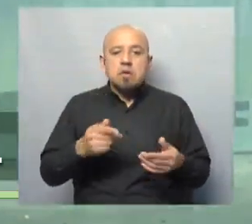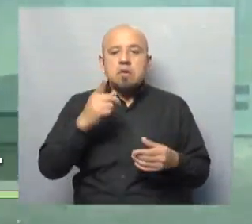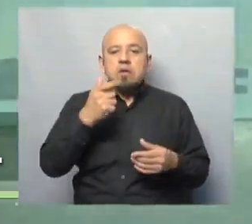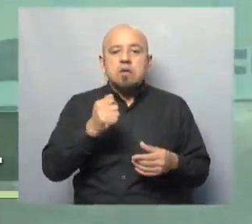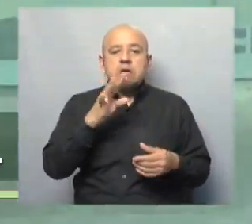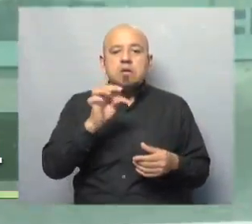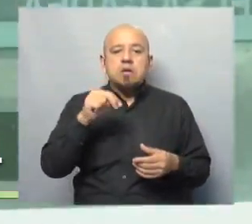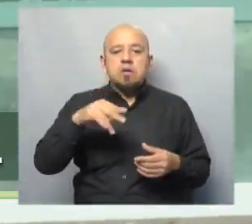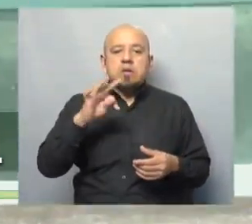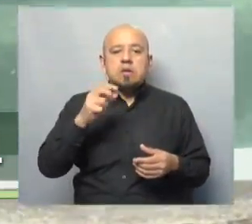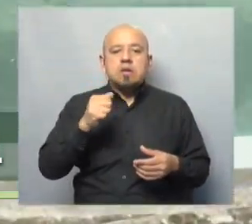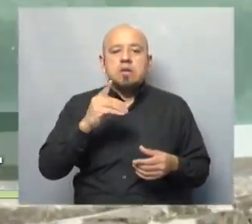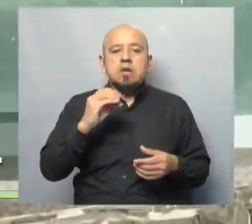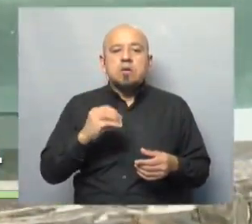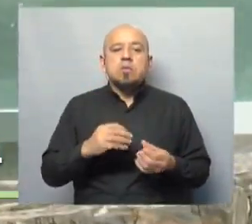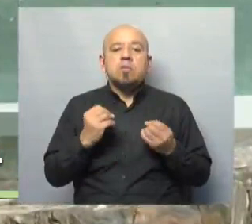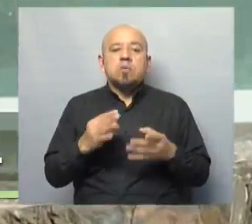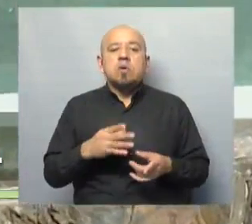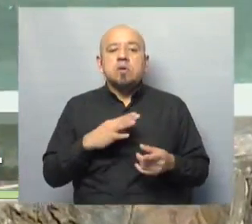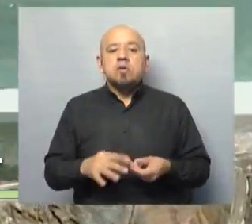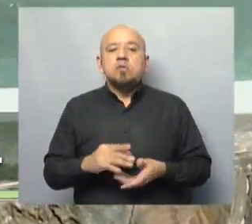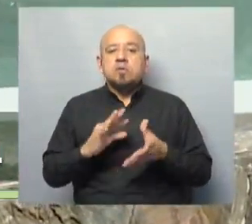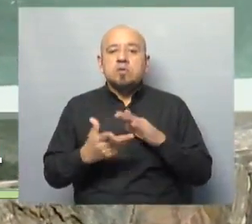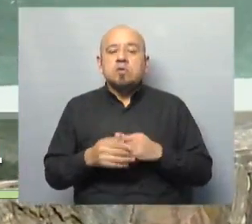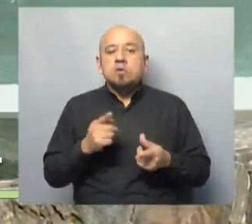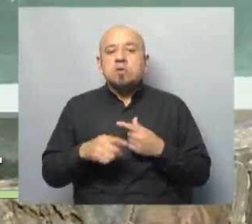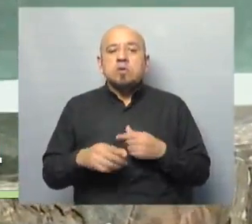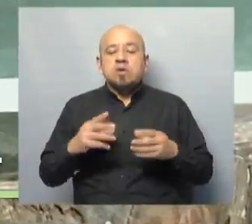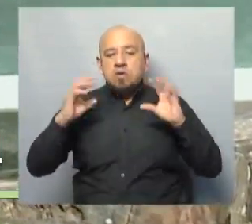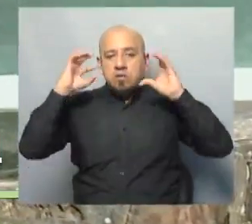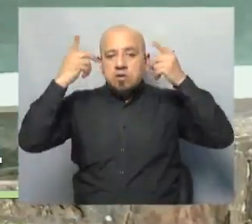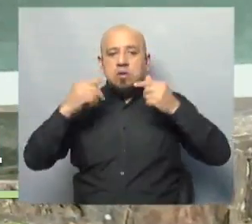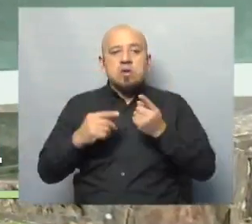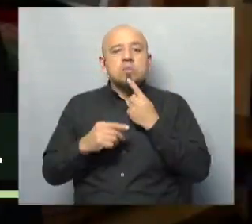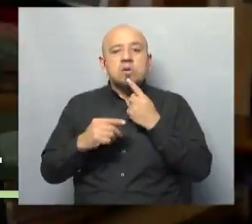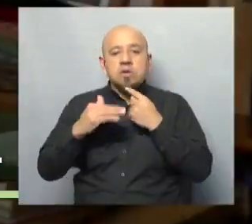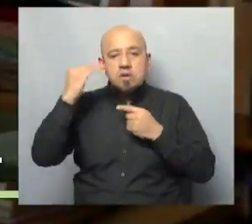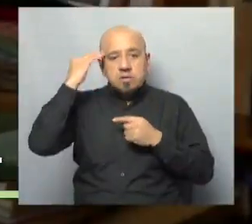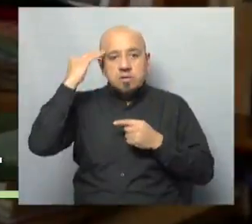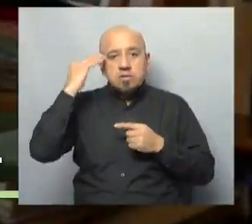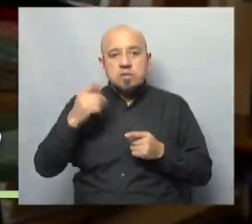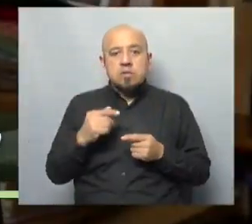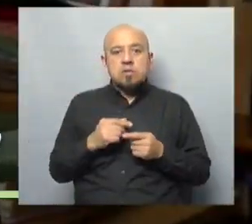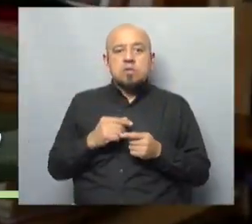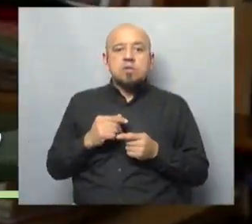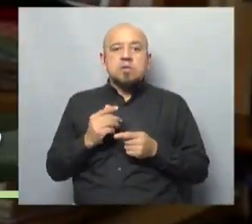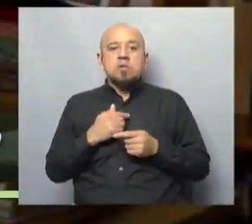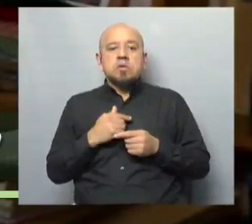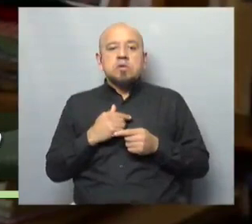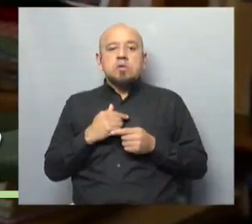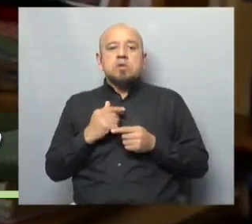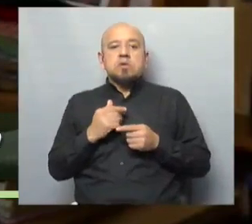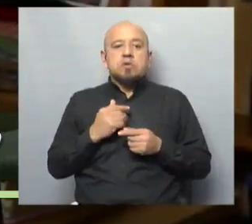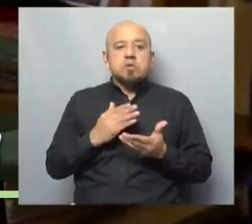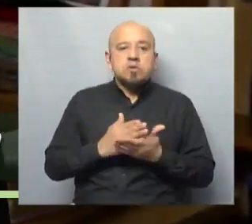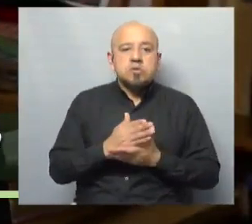no como meros actos vandálicos ya que se tratan de formas violentas de boicotear las políticas de la memoria yo siempre cuando se plantea lo de la